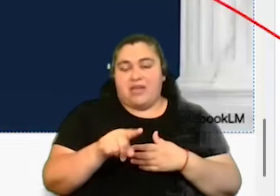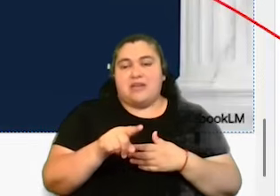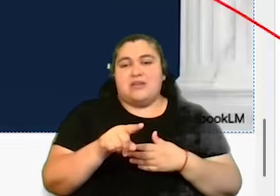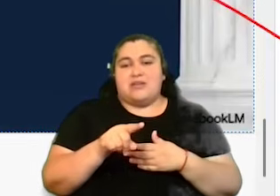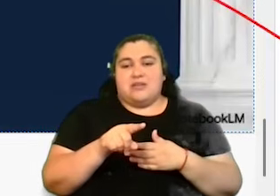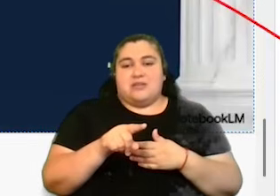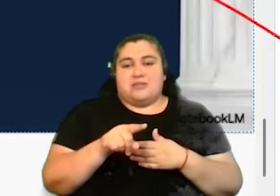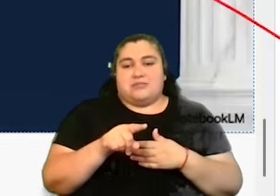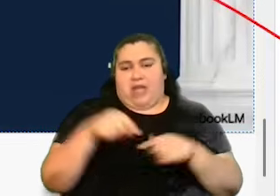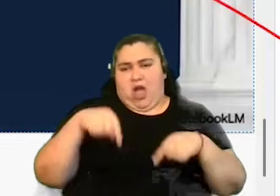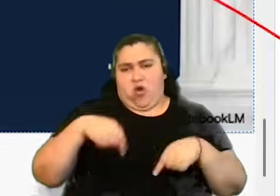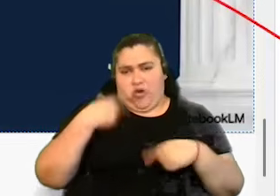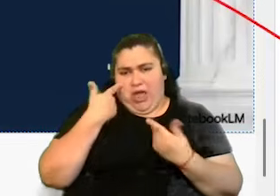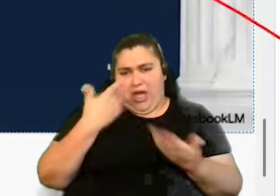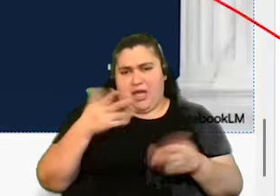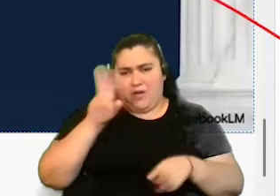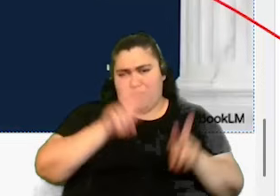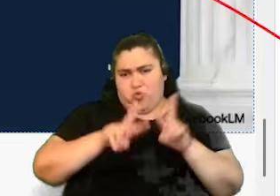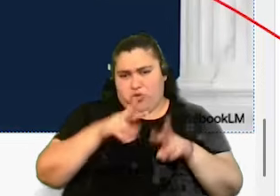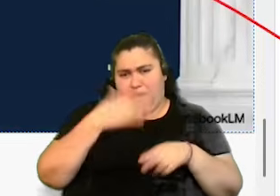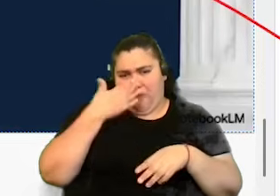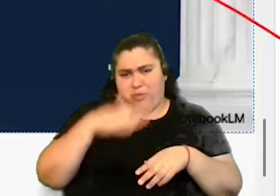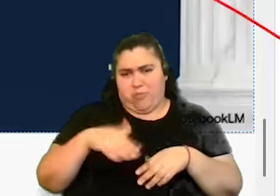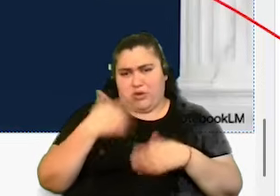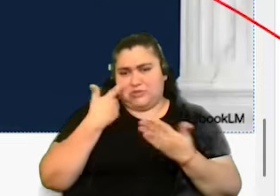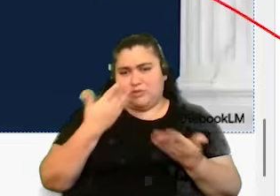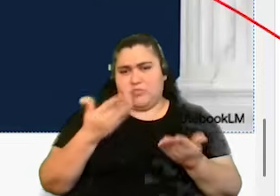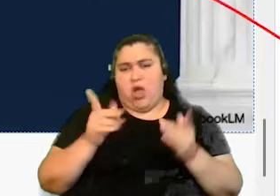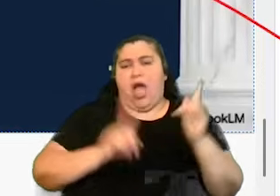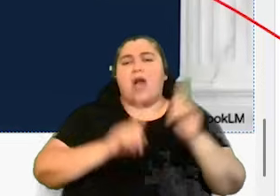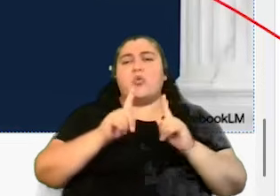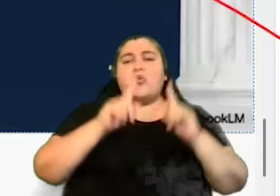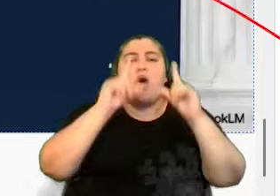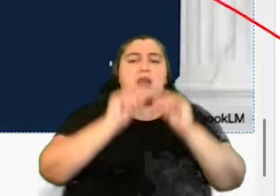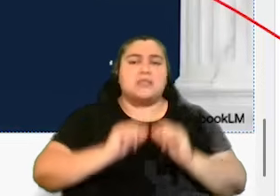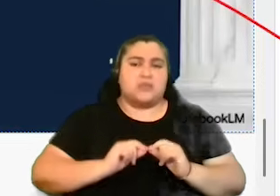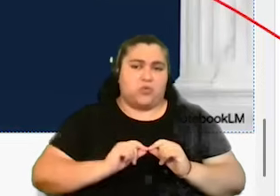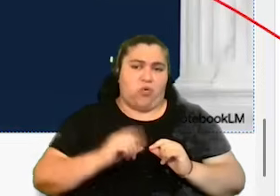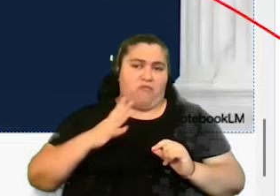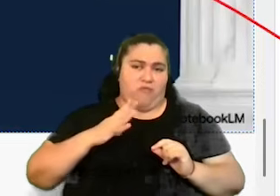Ahora se los voy a buscar porque algunos Pero artículos no los tengo todavía en la memoria.